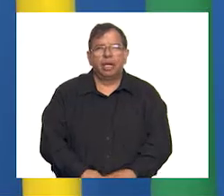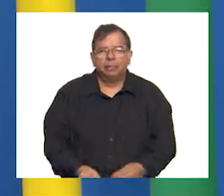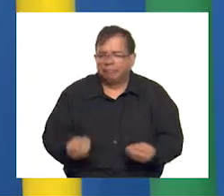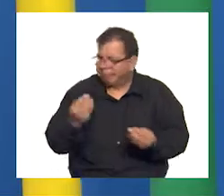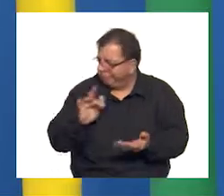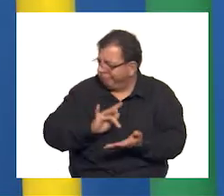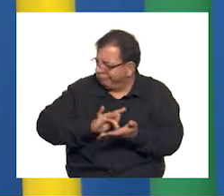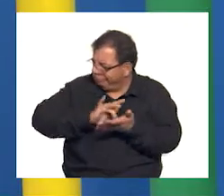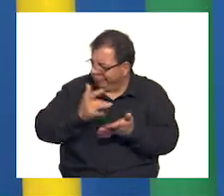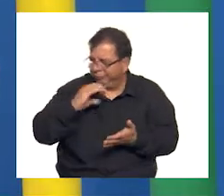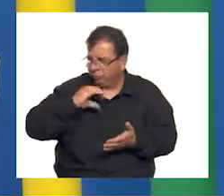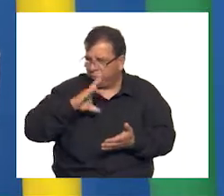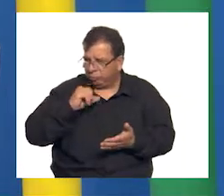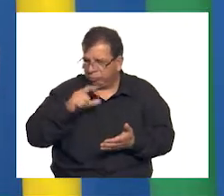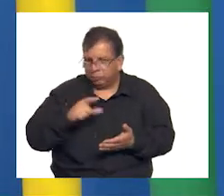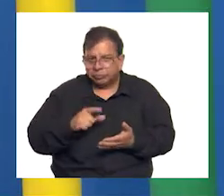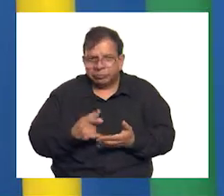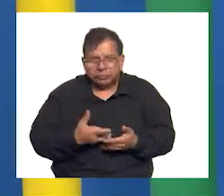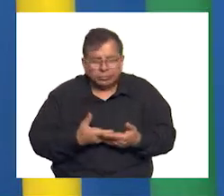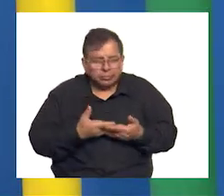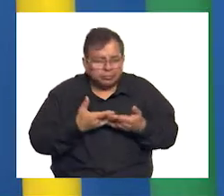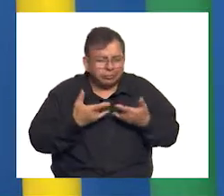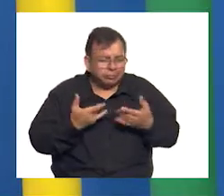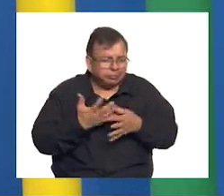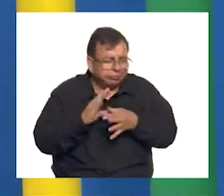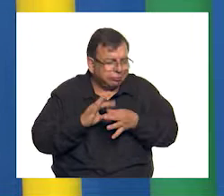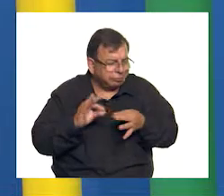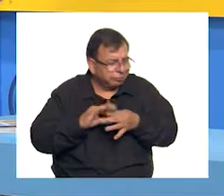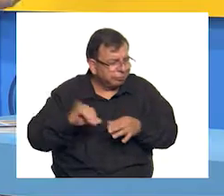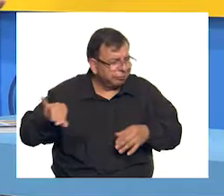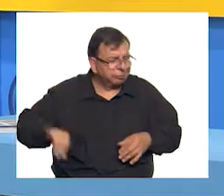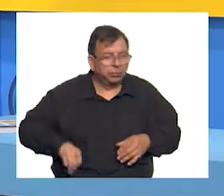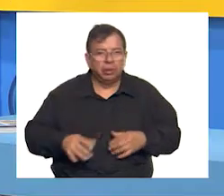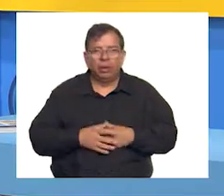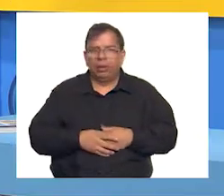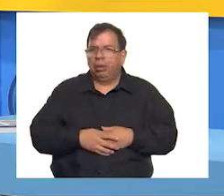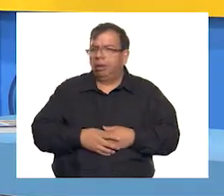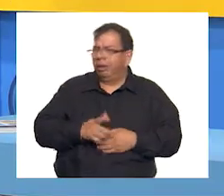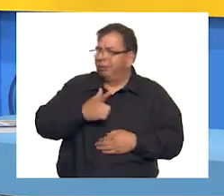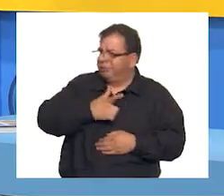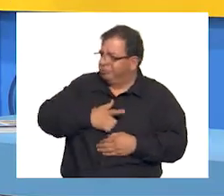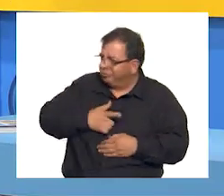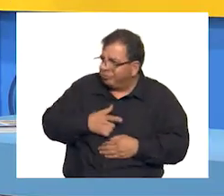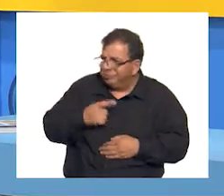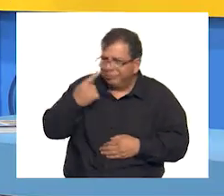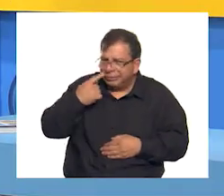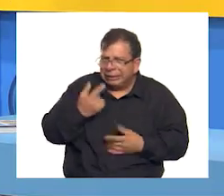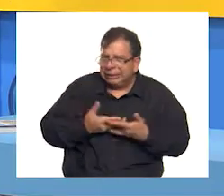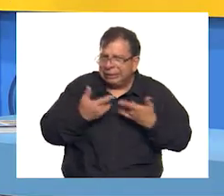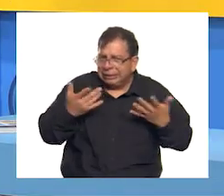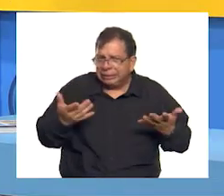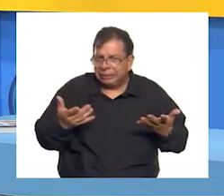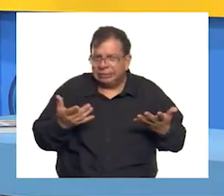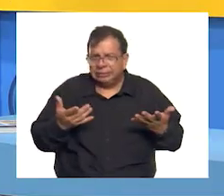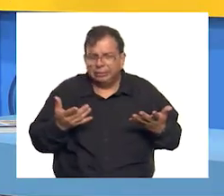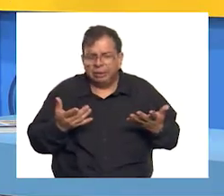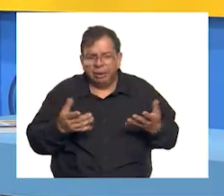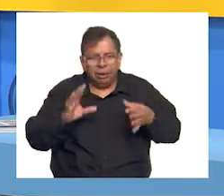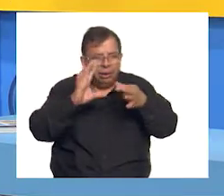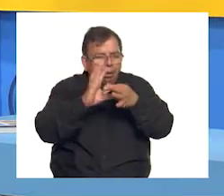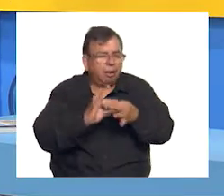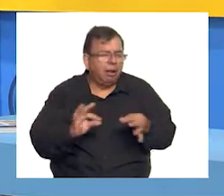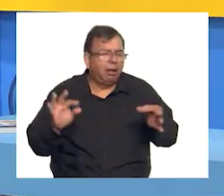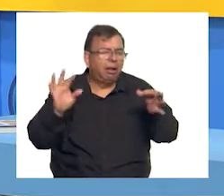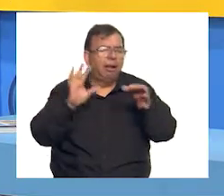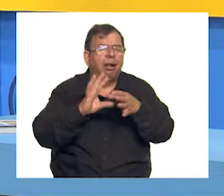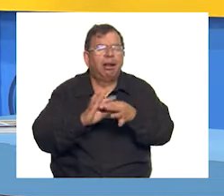Muchísimas gracias, Cucu, por esas interesantísimas narraciones. Me encanta escuchar leyendas y además lo contó de una manera